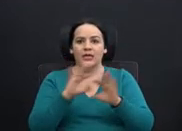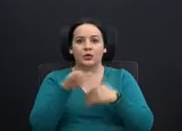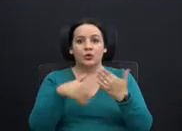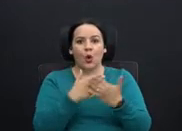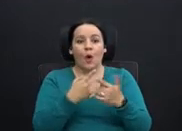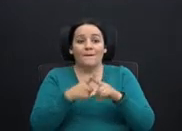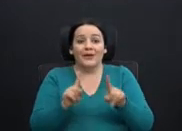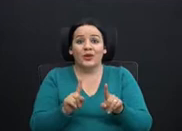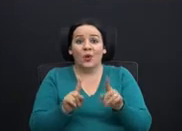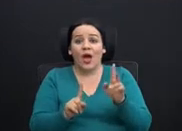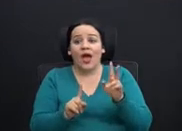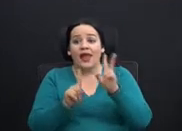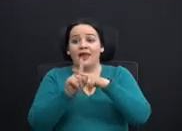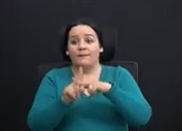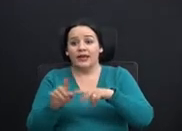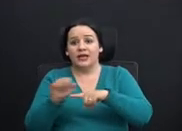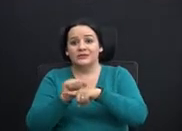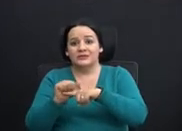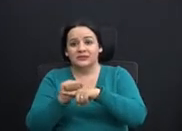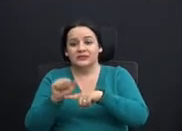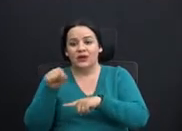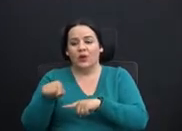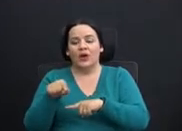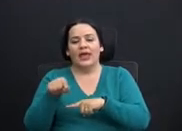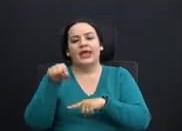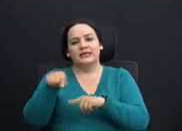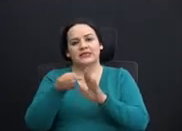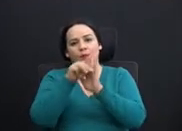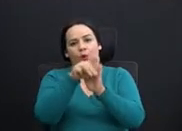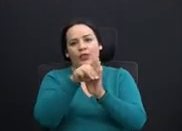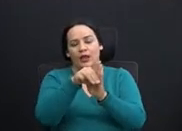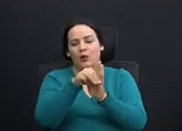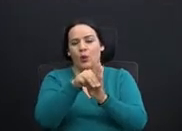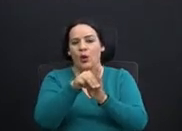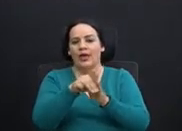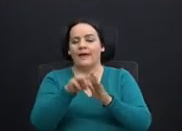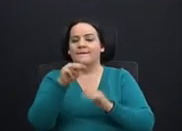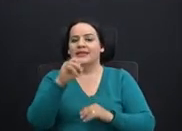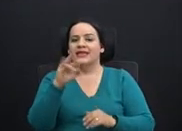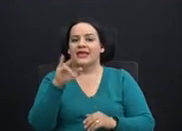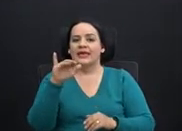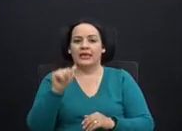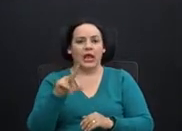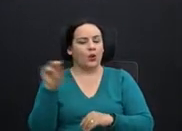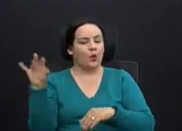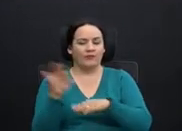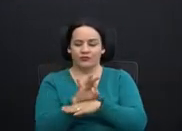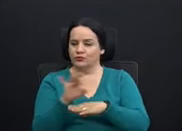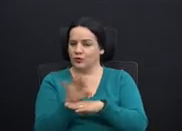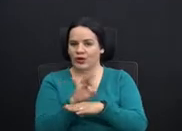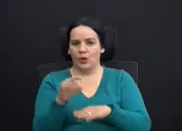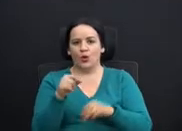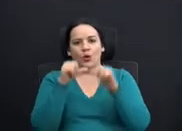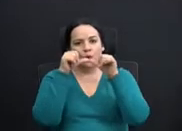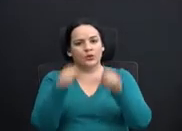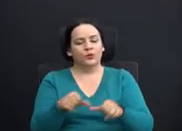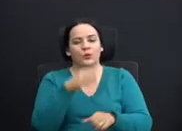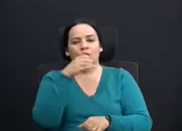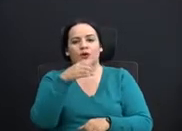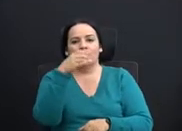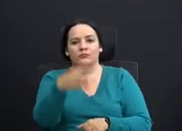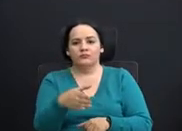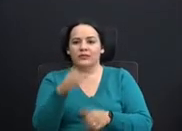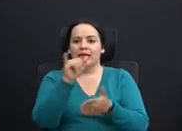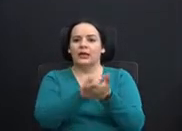este modelo de minería industrial a cielo abierto no ha funcionado, y de ahí que yo continúo recomendando que esa prohibición se